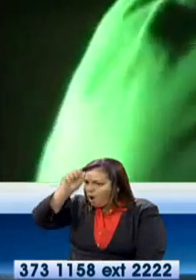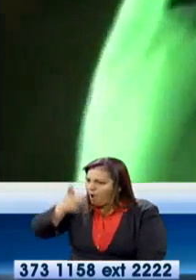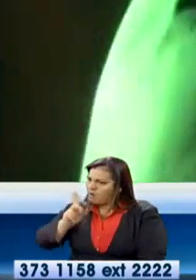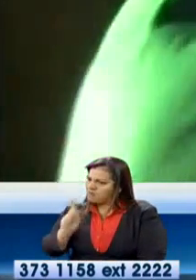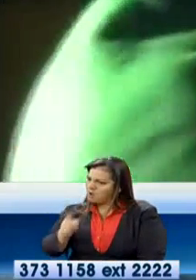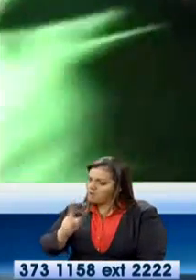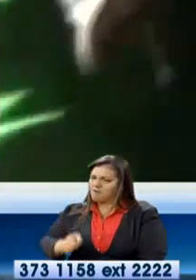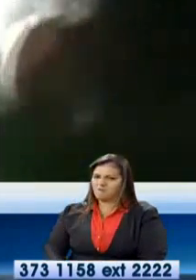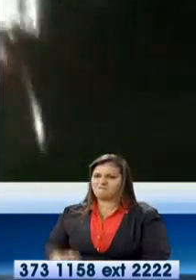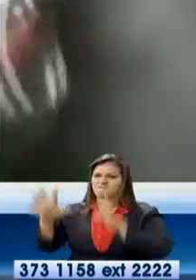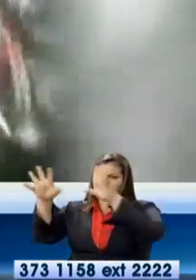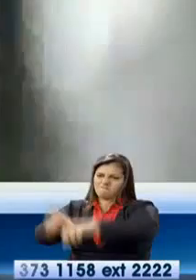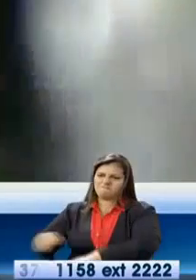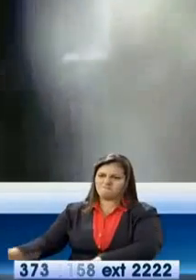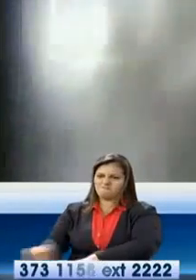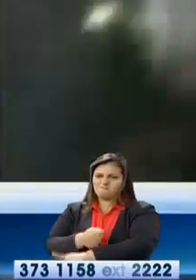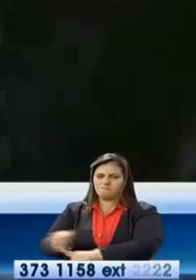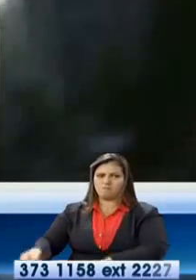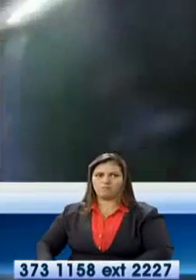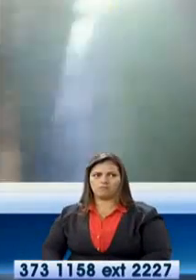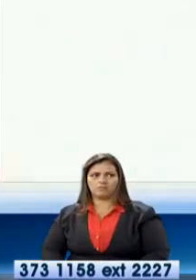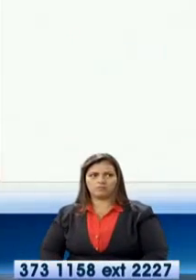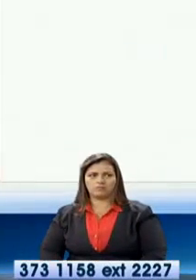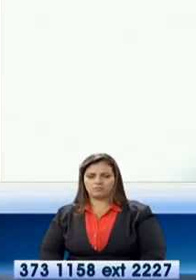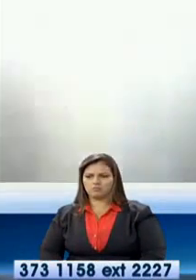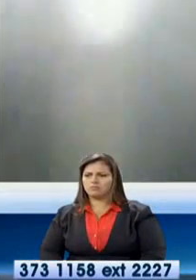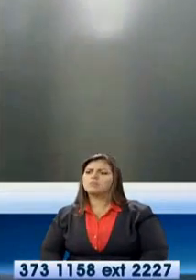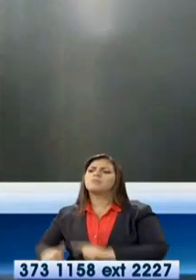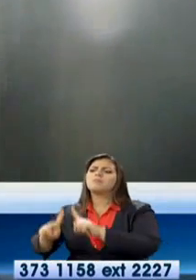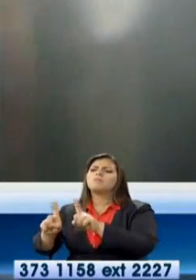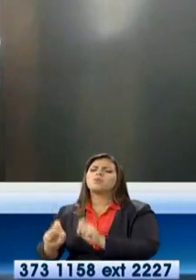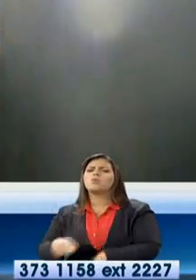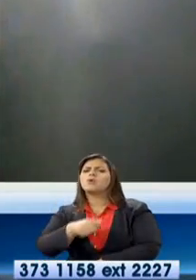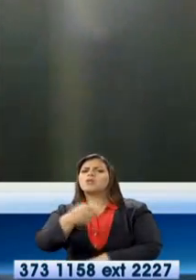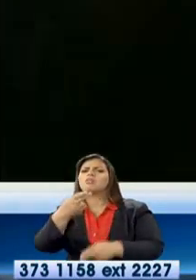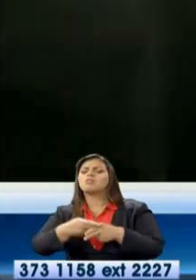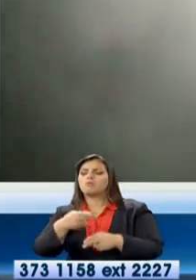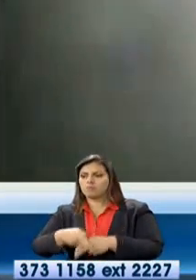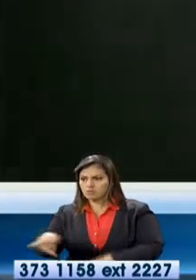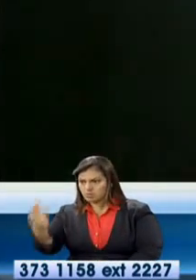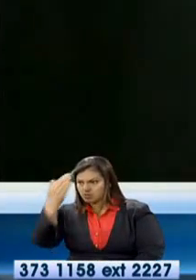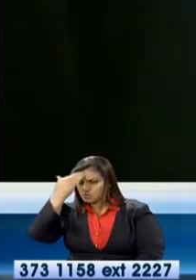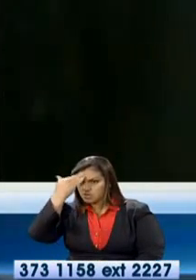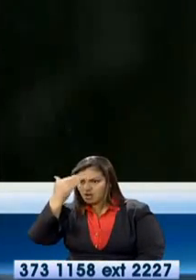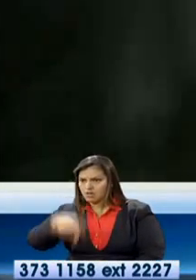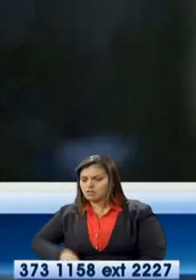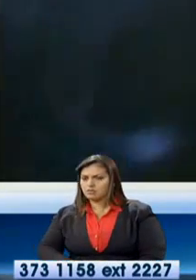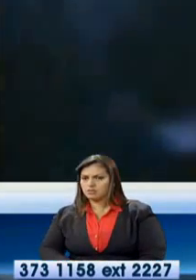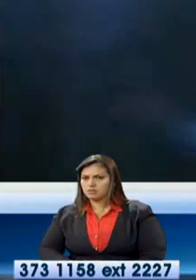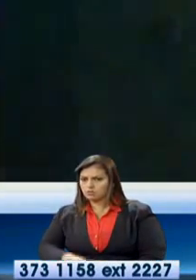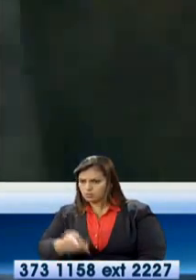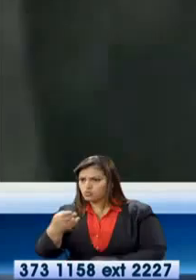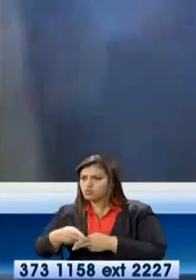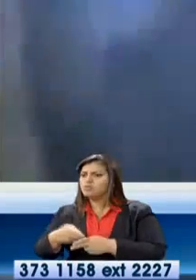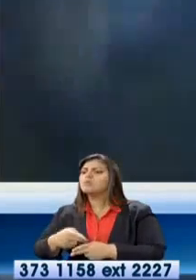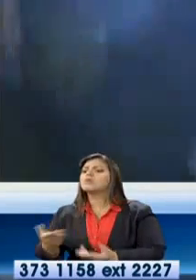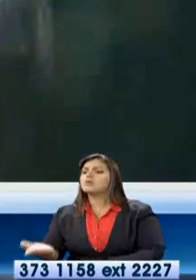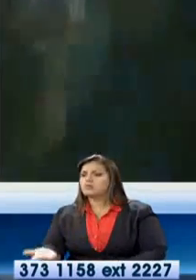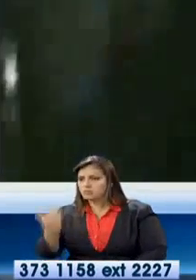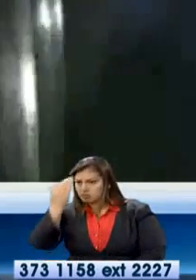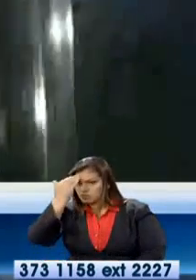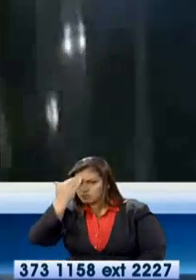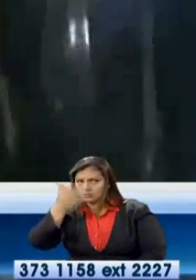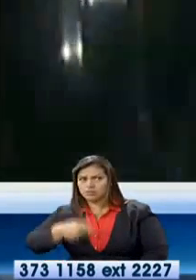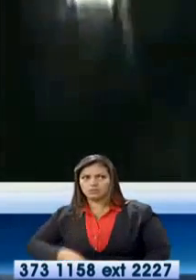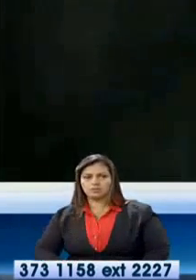Dime, ¿cómo se llama él? ¿Cómo se llama esa persona? ¿Sabes? ¿Cómo se llama? ¿Su nombre, sabes? ¿Puedes decirme su nombre? La